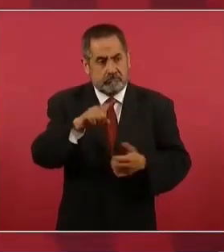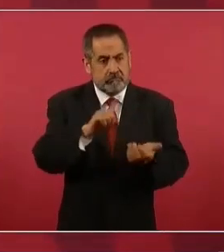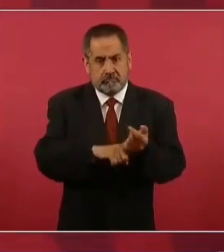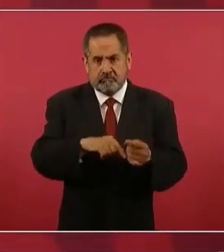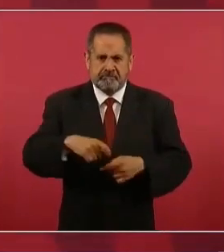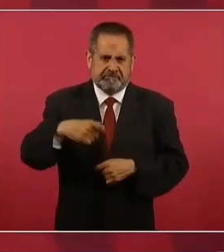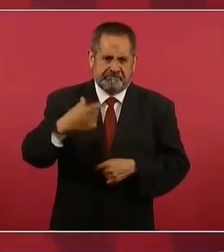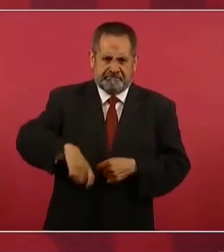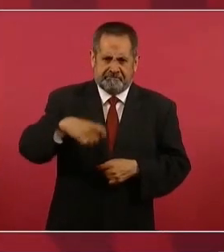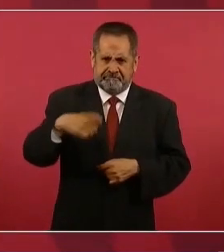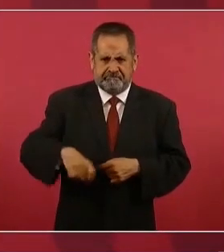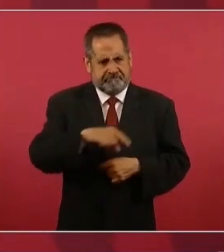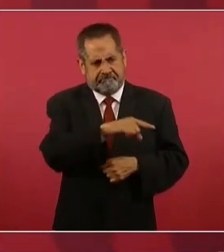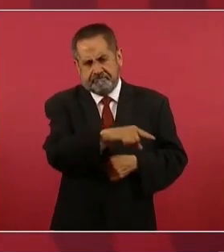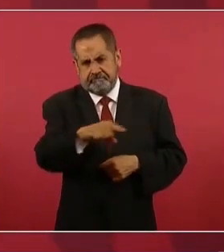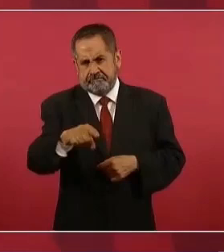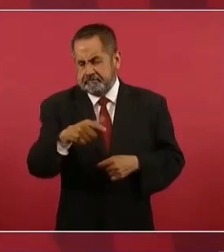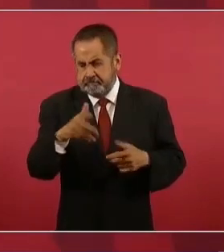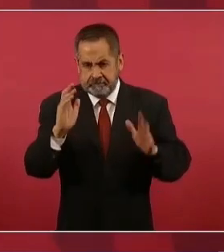tienen recursos